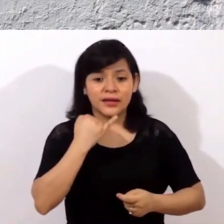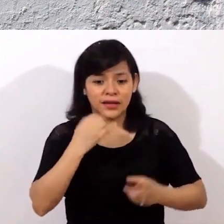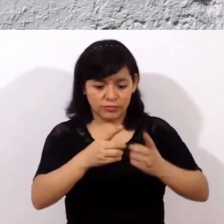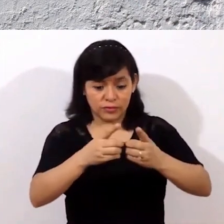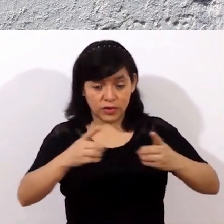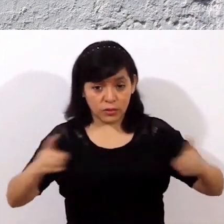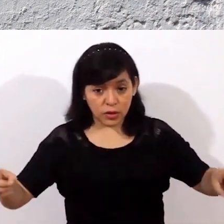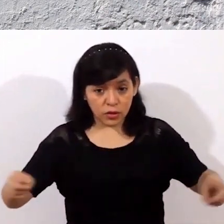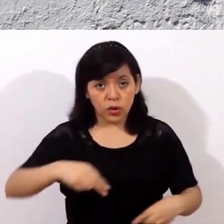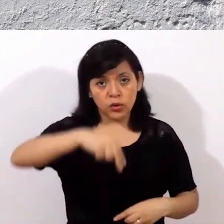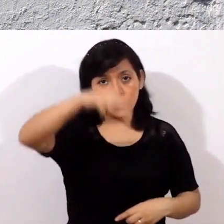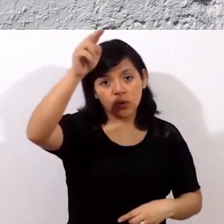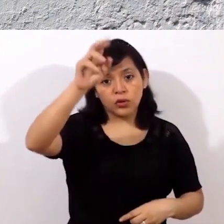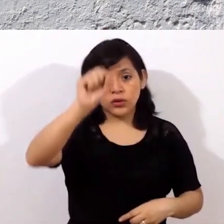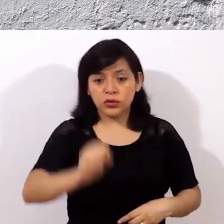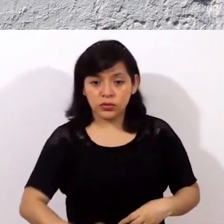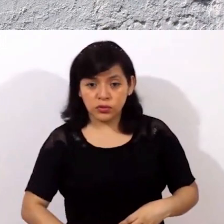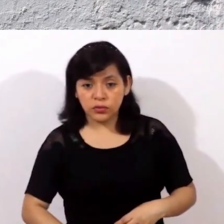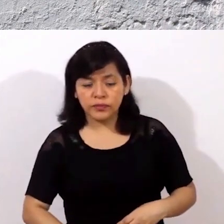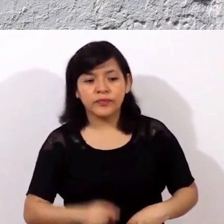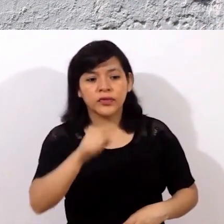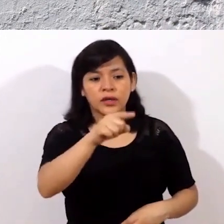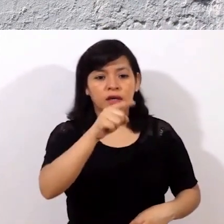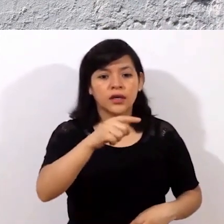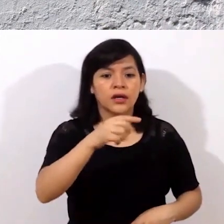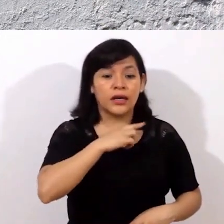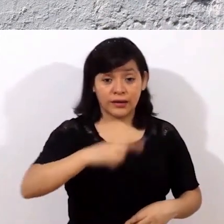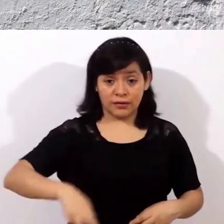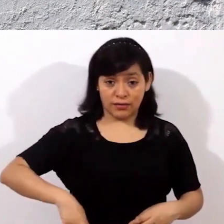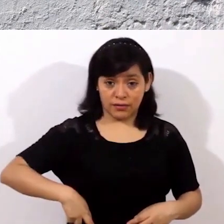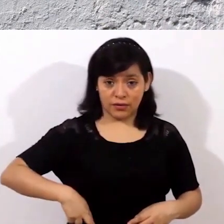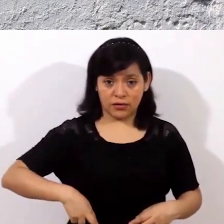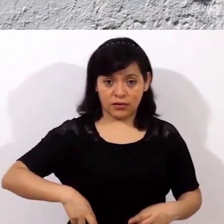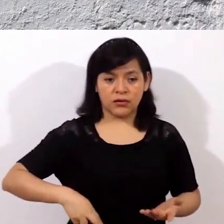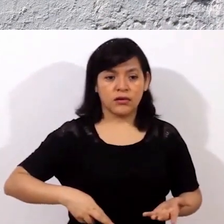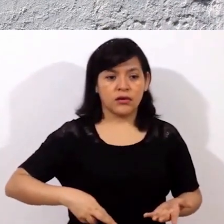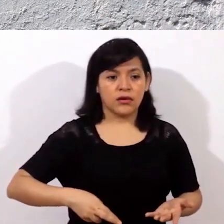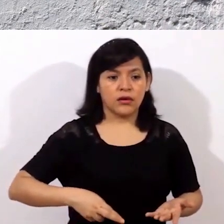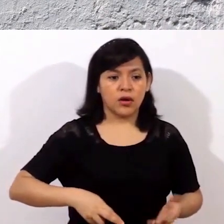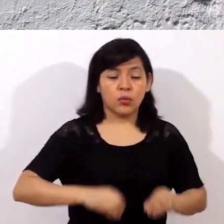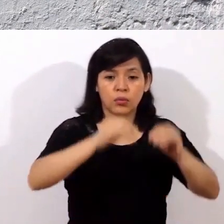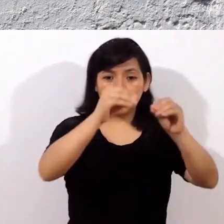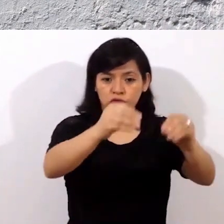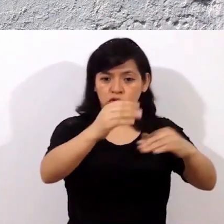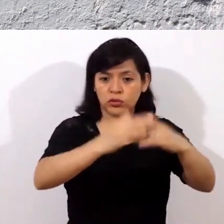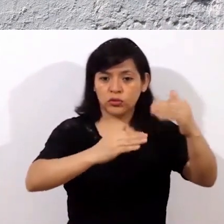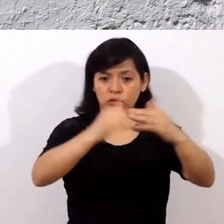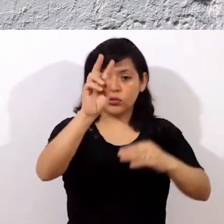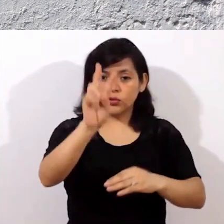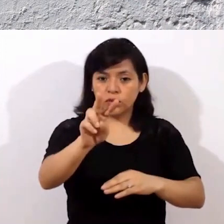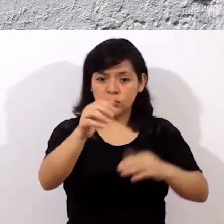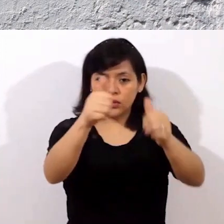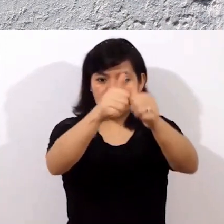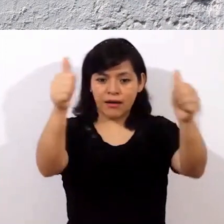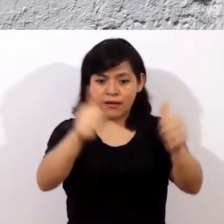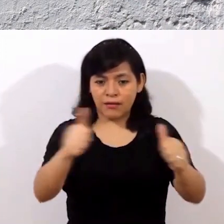entonces, él tuvo mucho celo y consideró, voy a poner 2 altares aquí en la